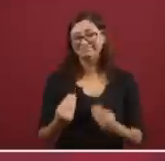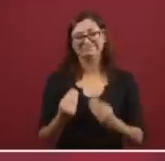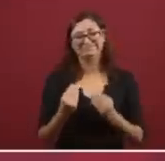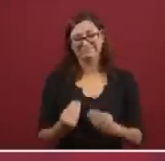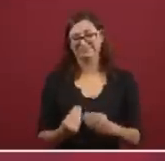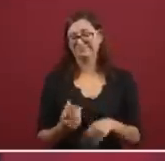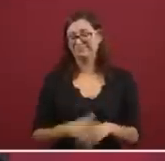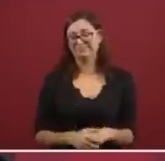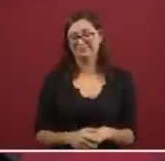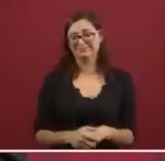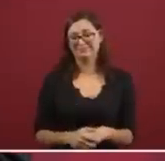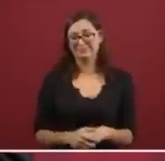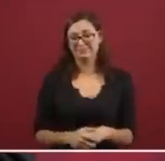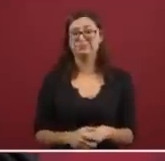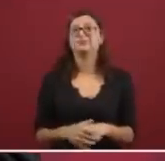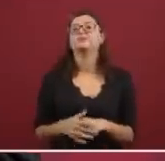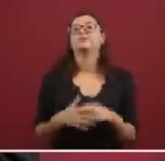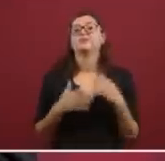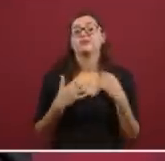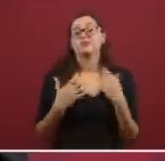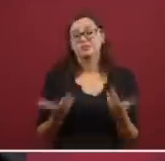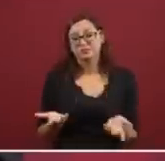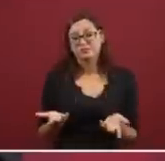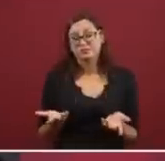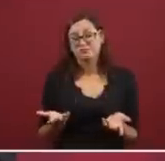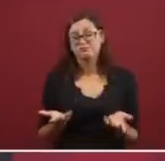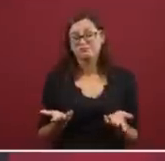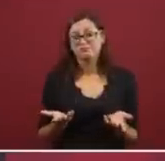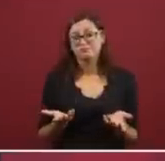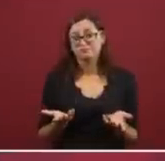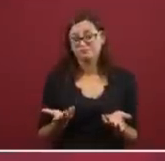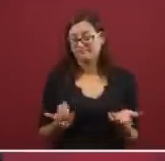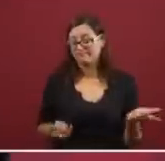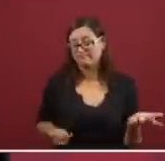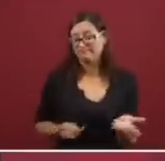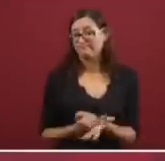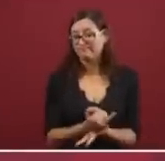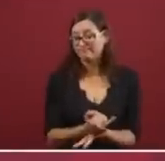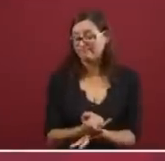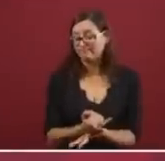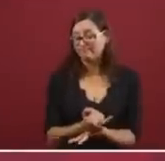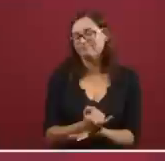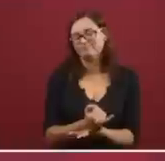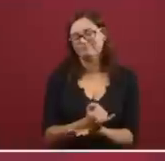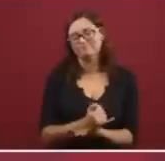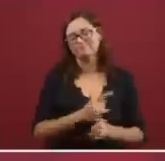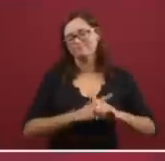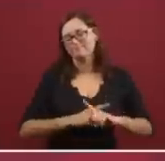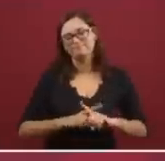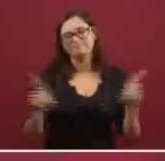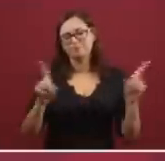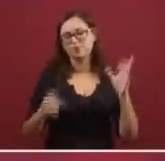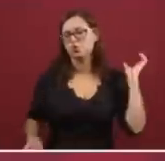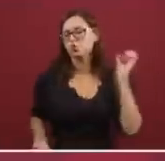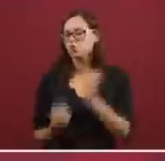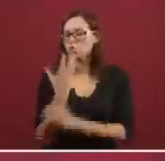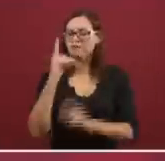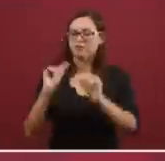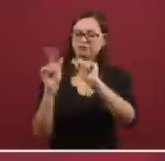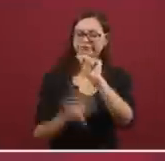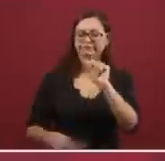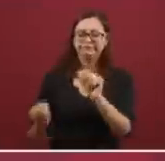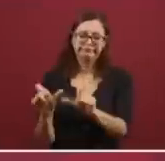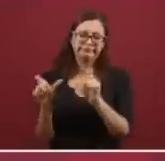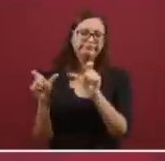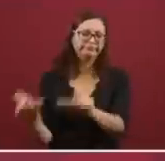Por eso fue muy buena la medida de crear la Guardia Nacional.